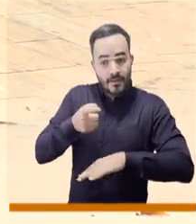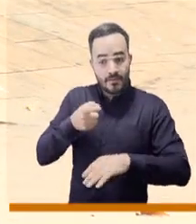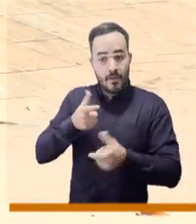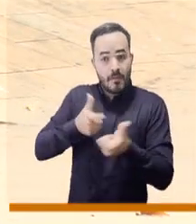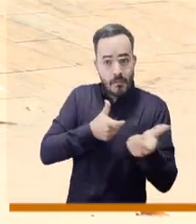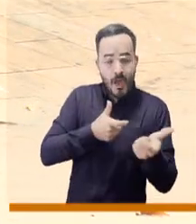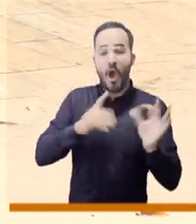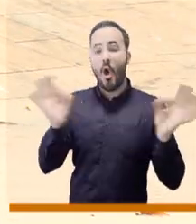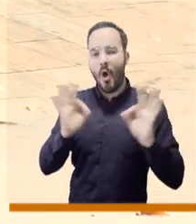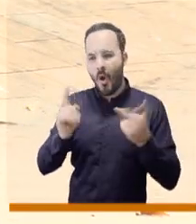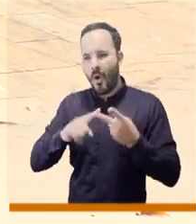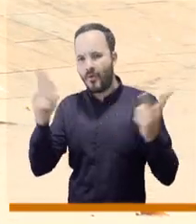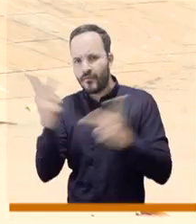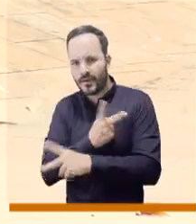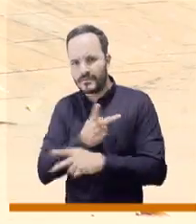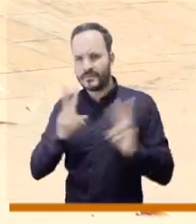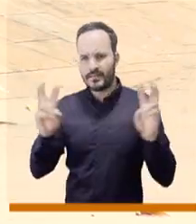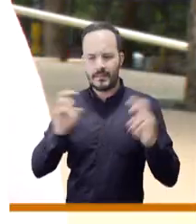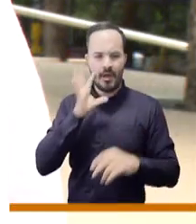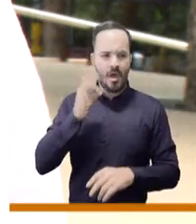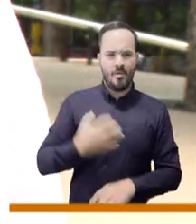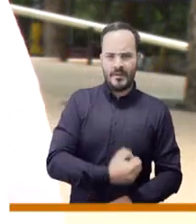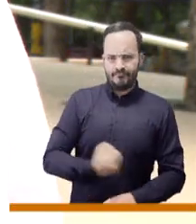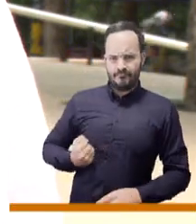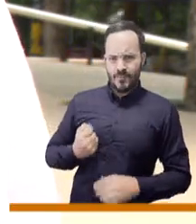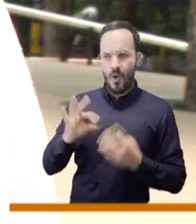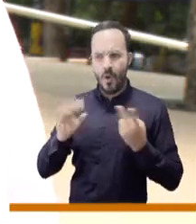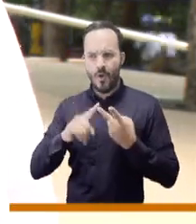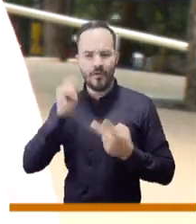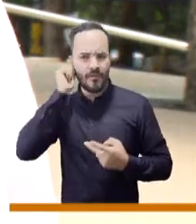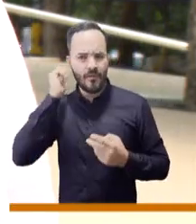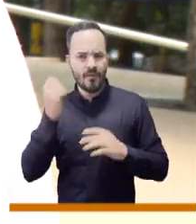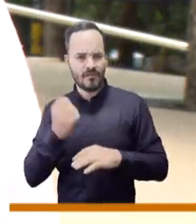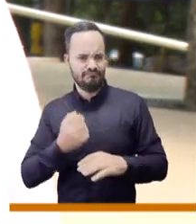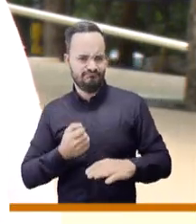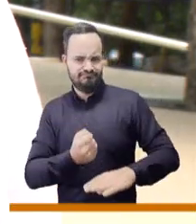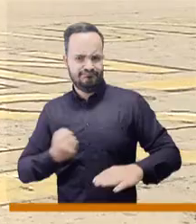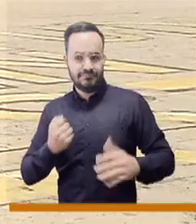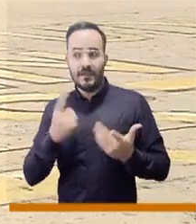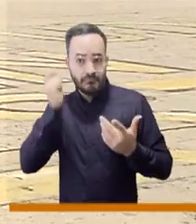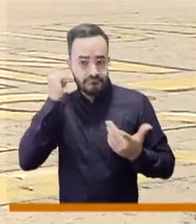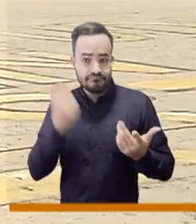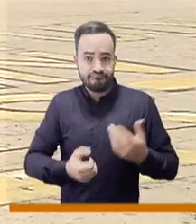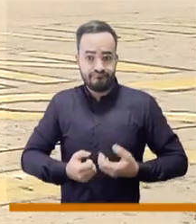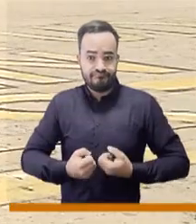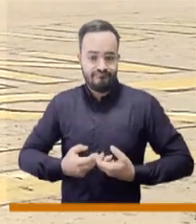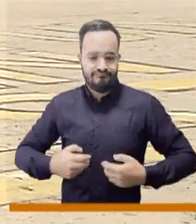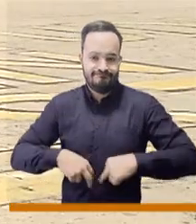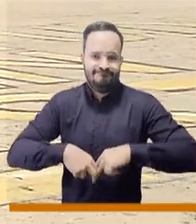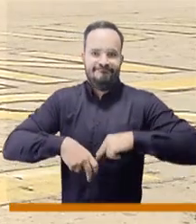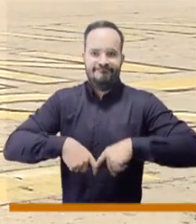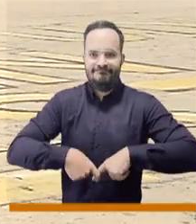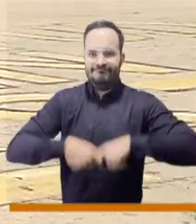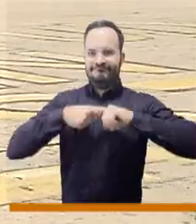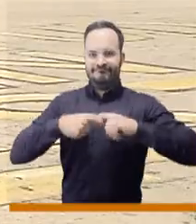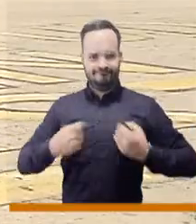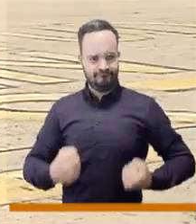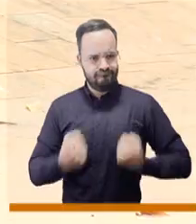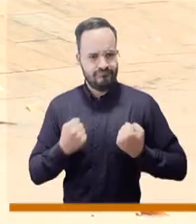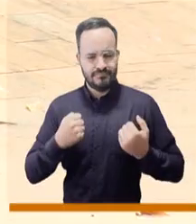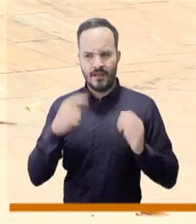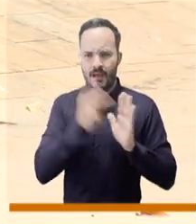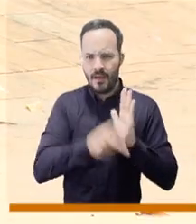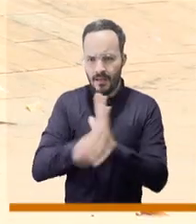de perfiles feminicidas. Su perfil profesional dice además que es asesora en políticas públicas de género,